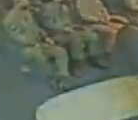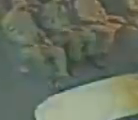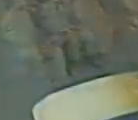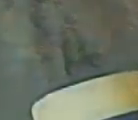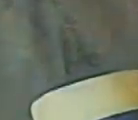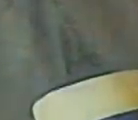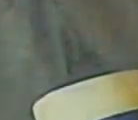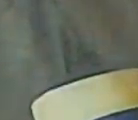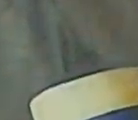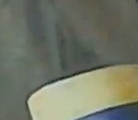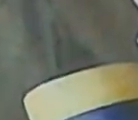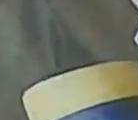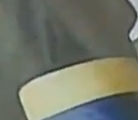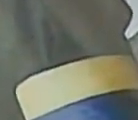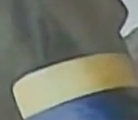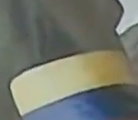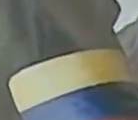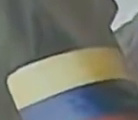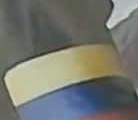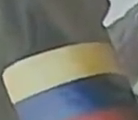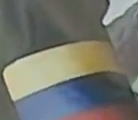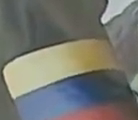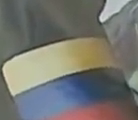Rafael Chávez Frías,